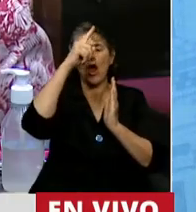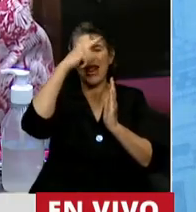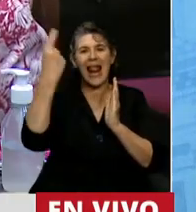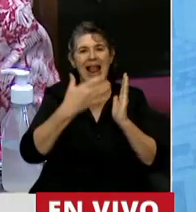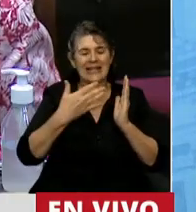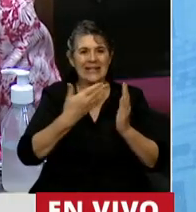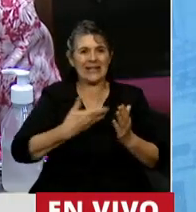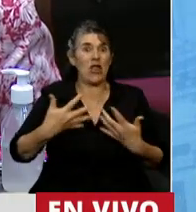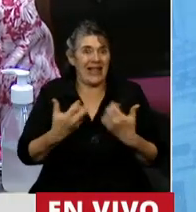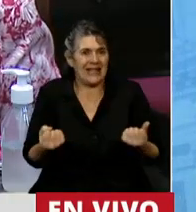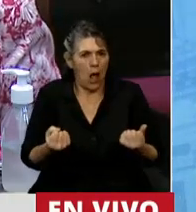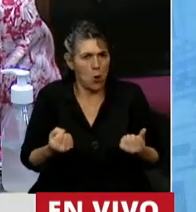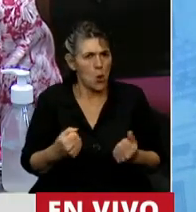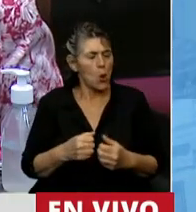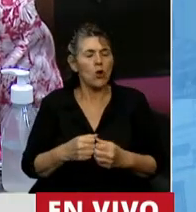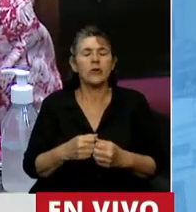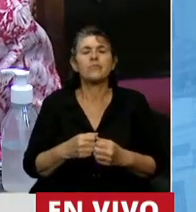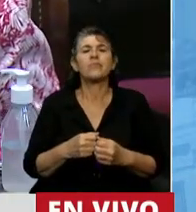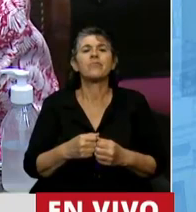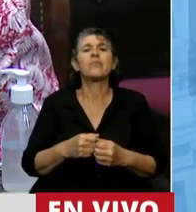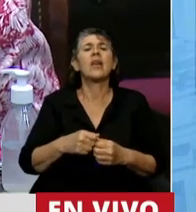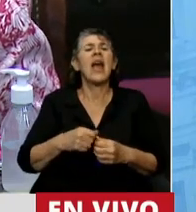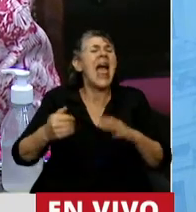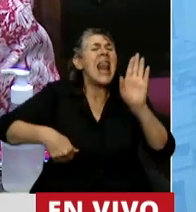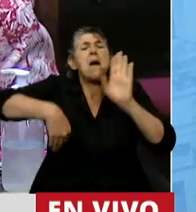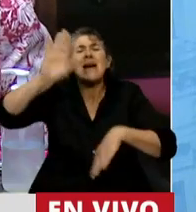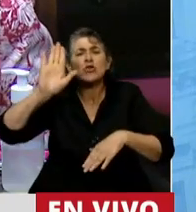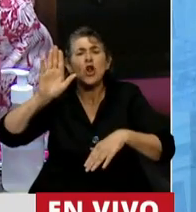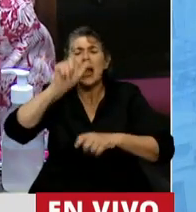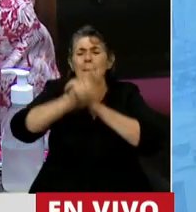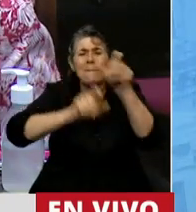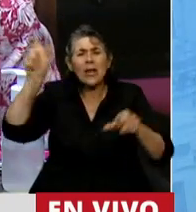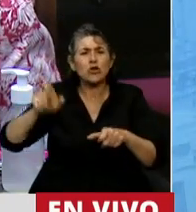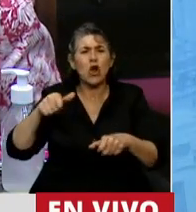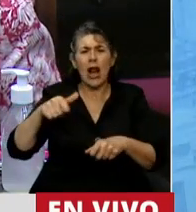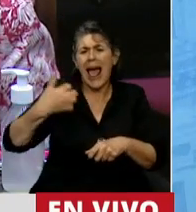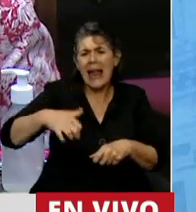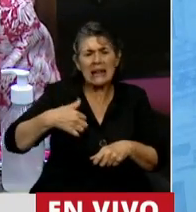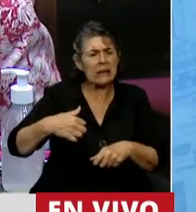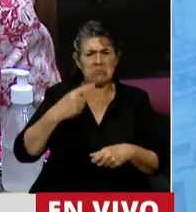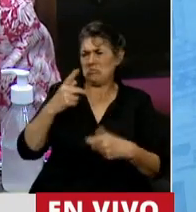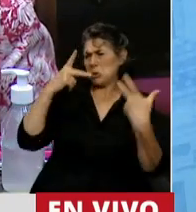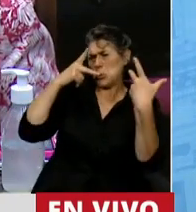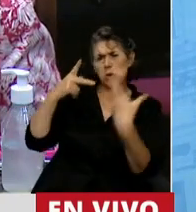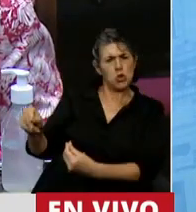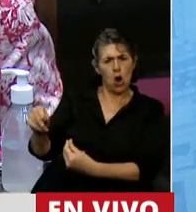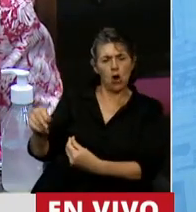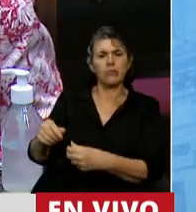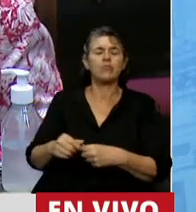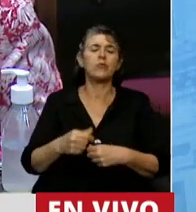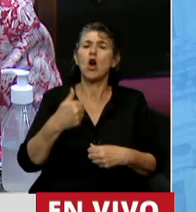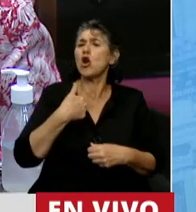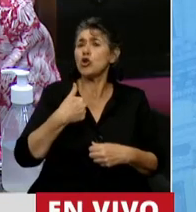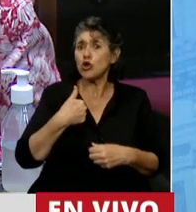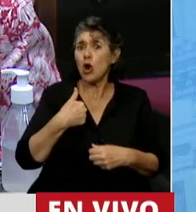la gran mayoría de los argentinos rechazan esta iniciativa. Me niego por convicciones políticas